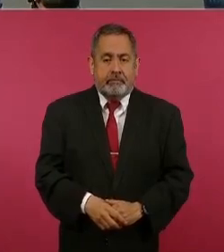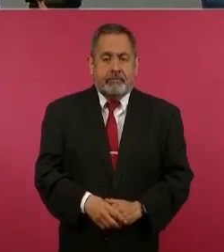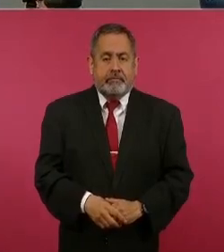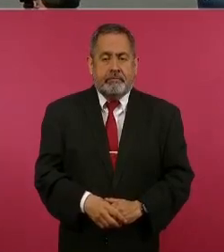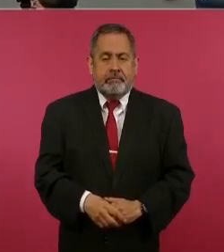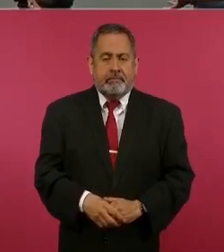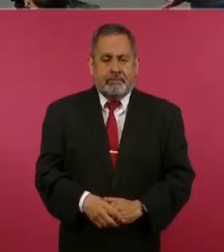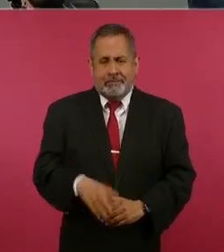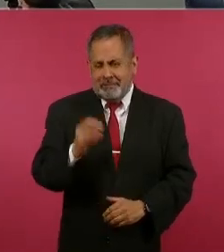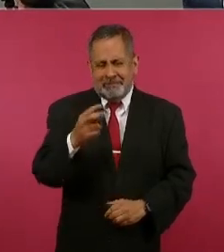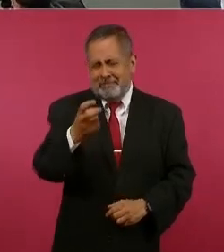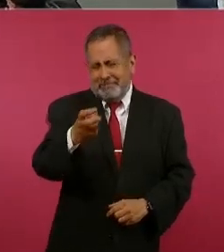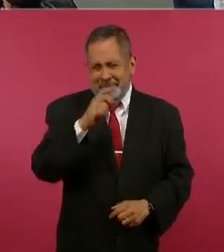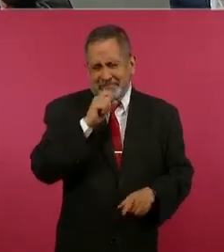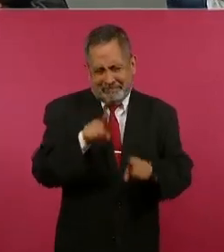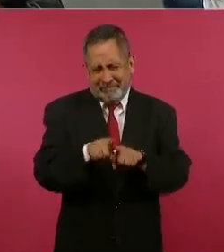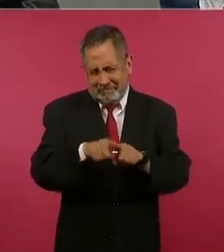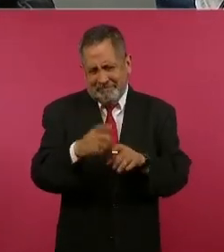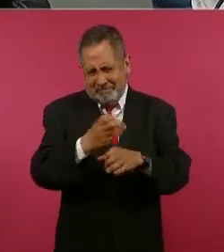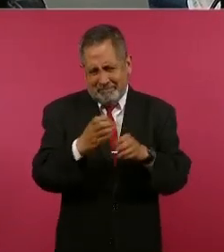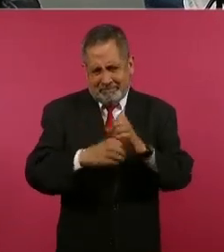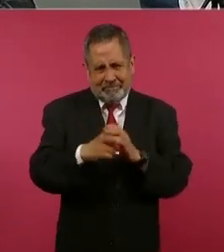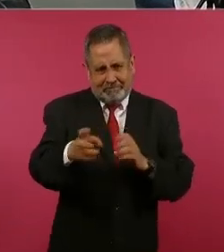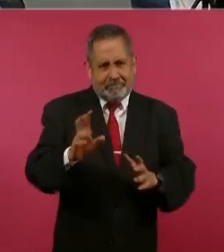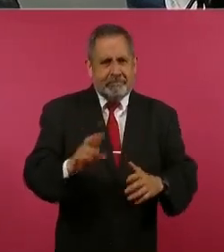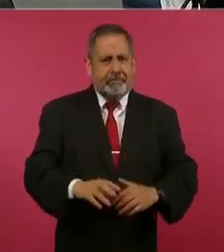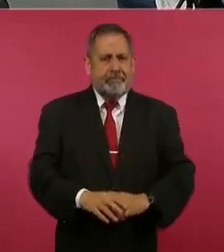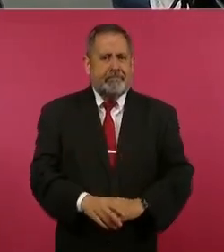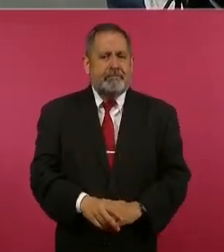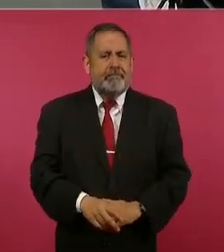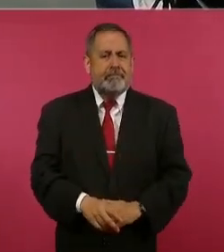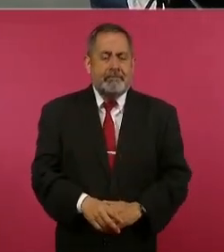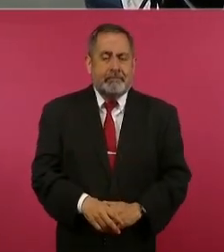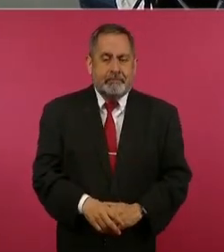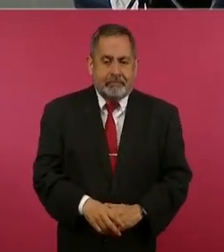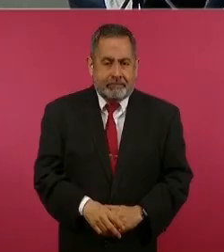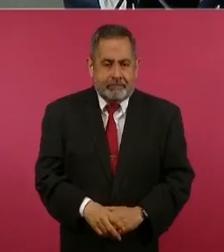Sí, o eso, ese tipo de cosas.